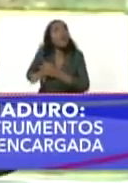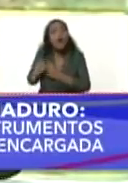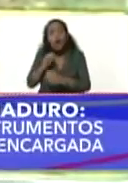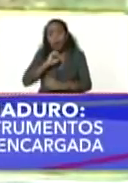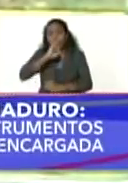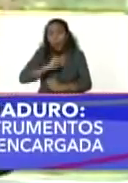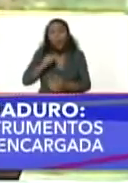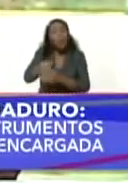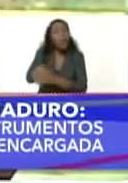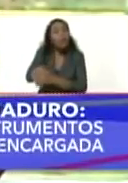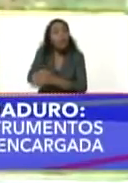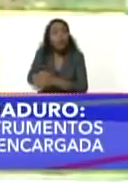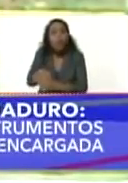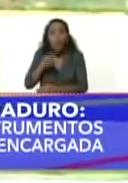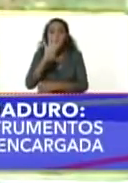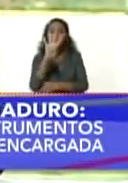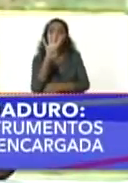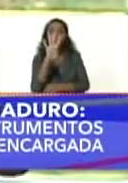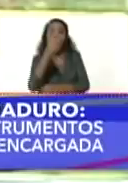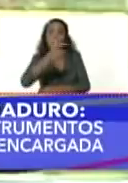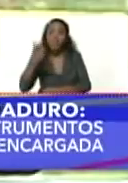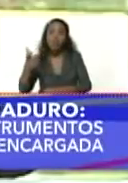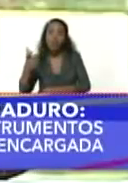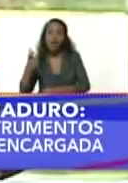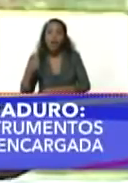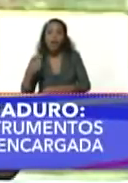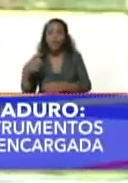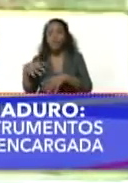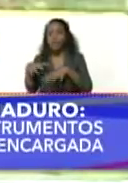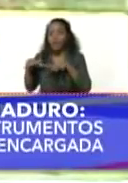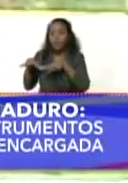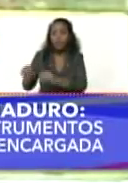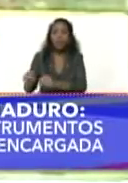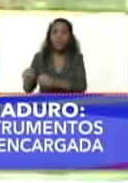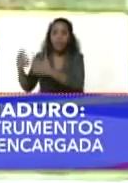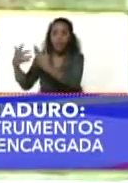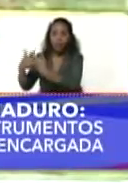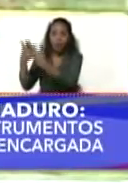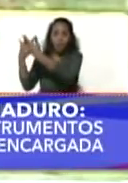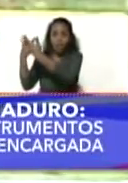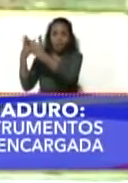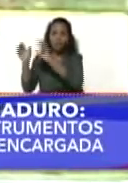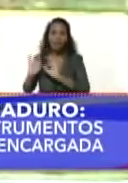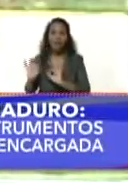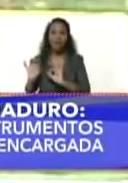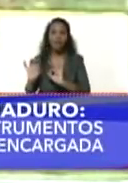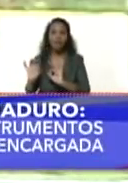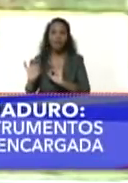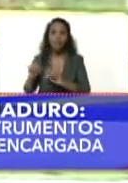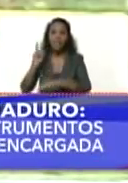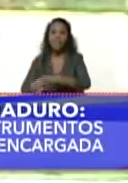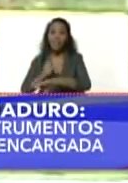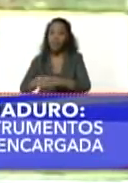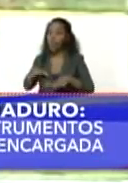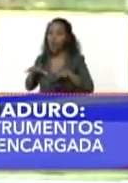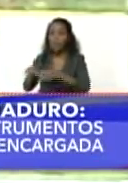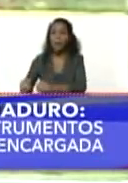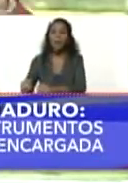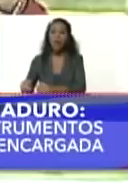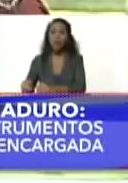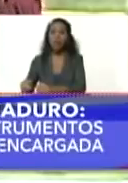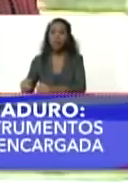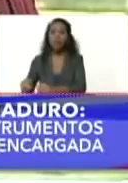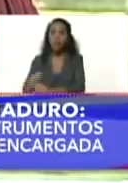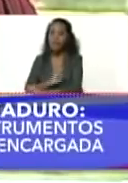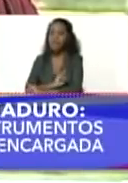cuatro monigotes del imperio estadounidense. El tiempo de los imperios